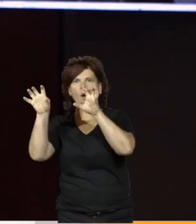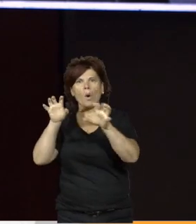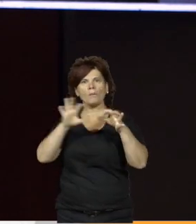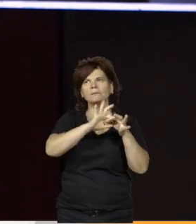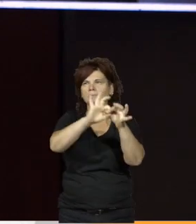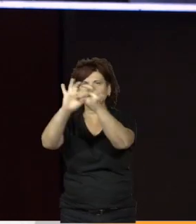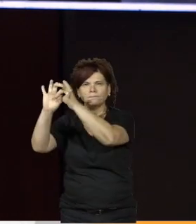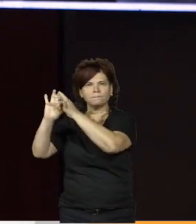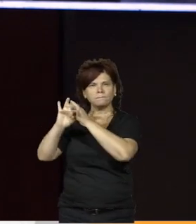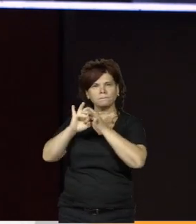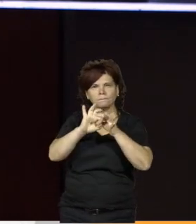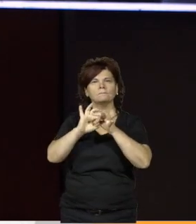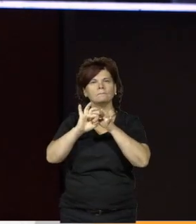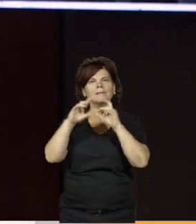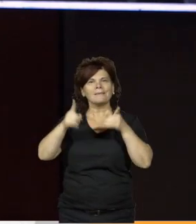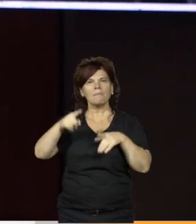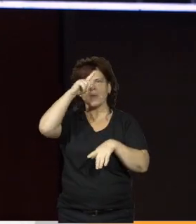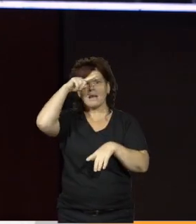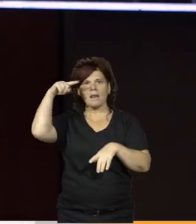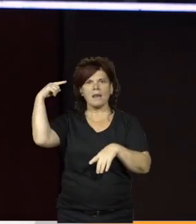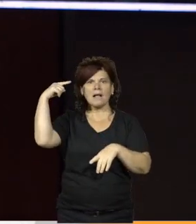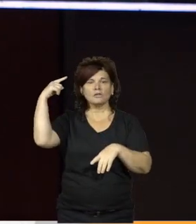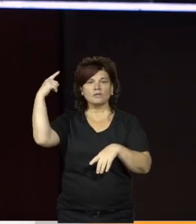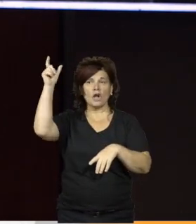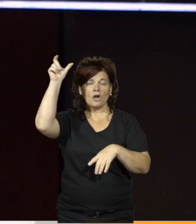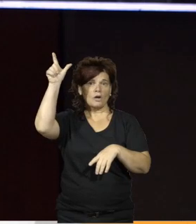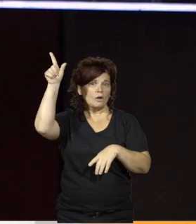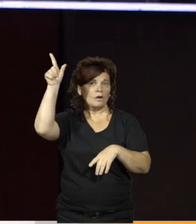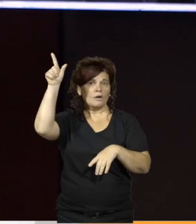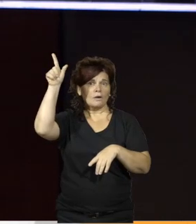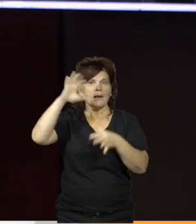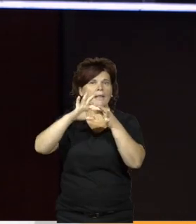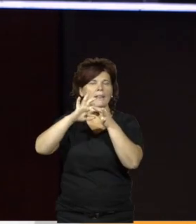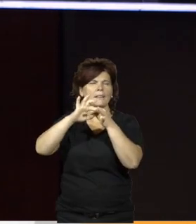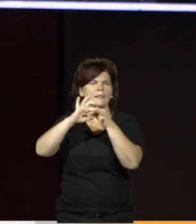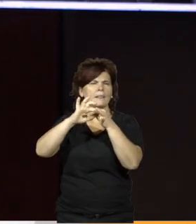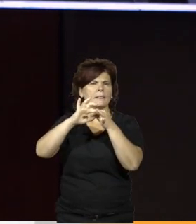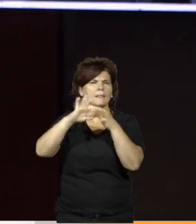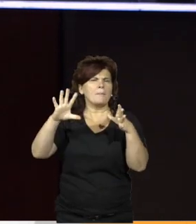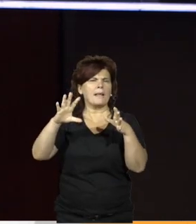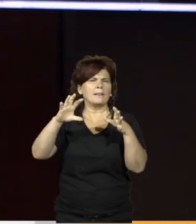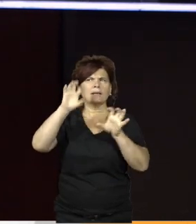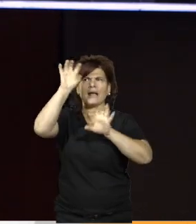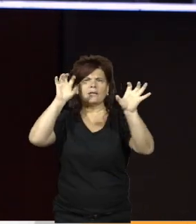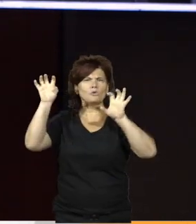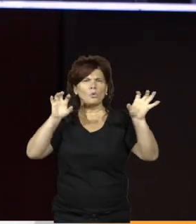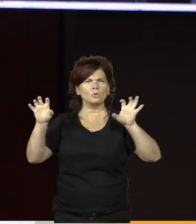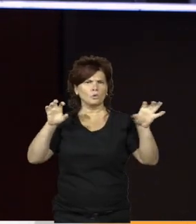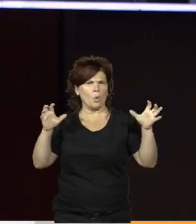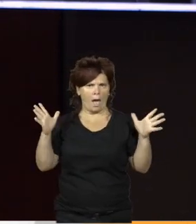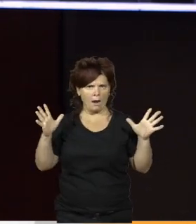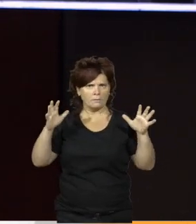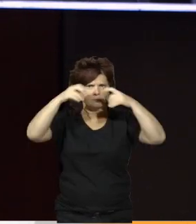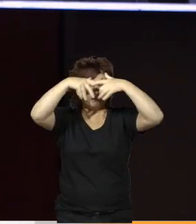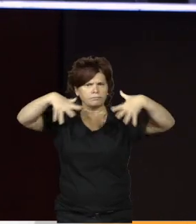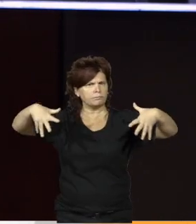provincias, interrelacionándonos y también con la nación. La nación, independientemente de su estructura orgánica, de muchas